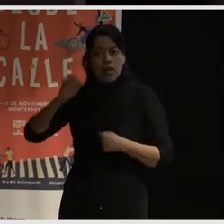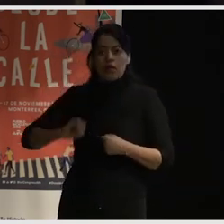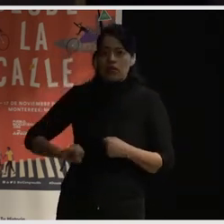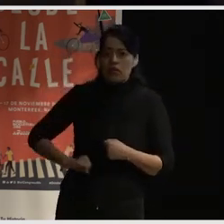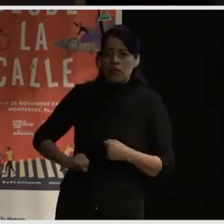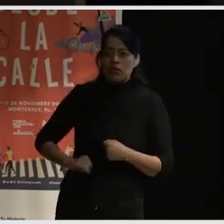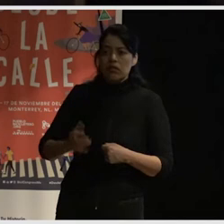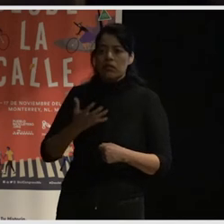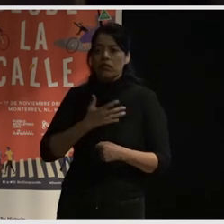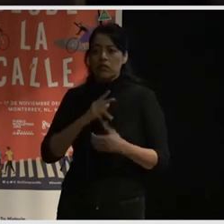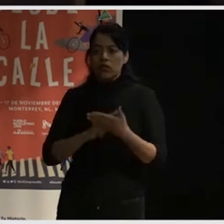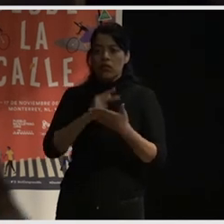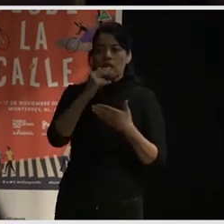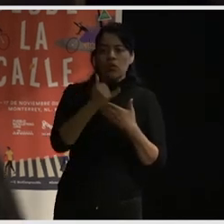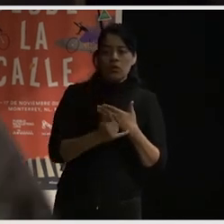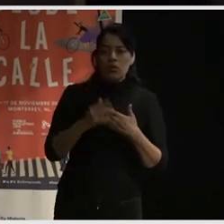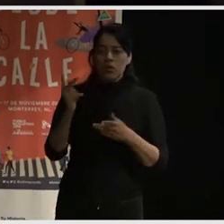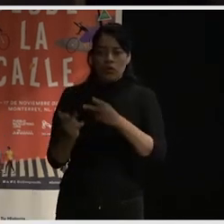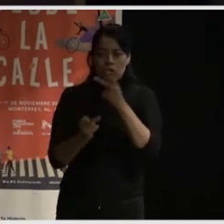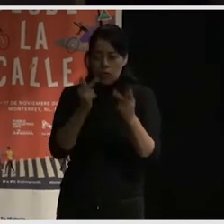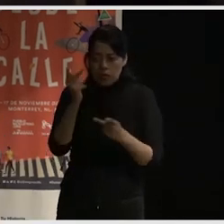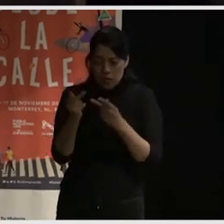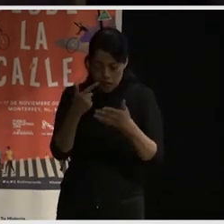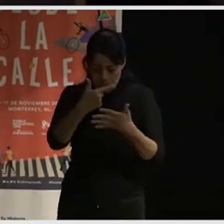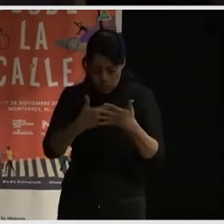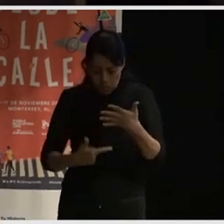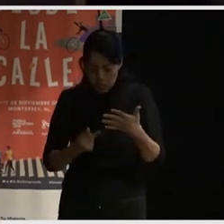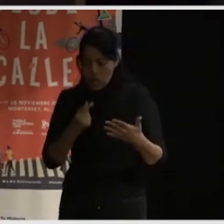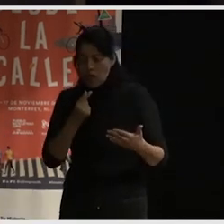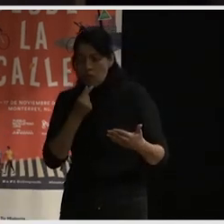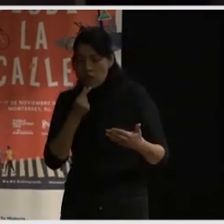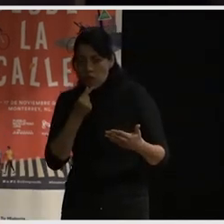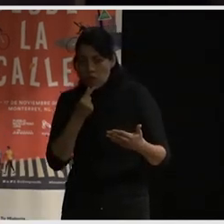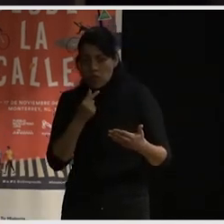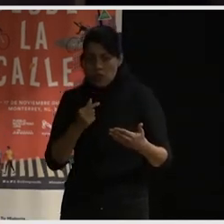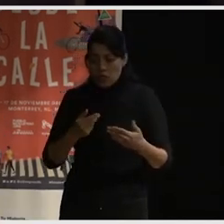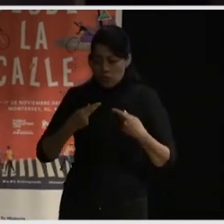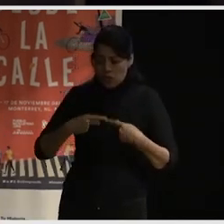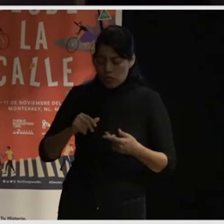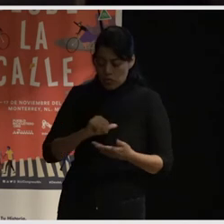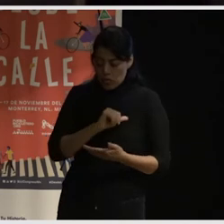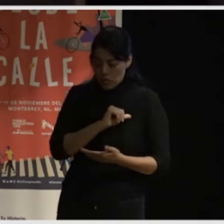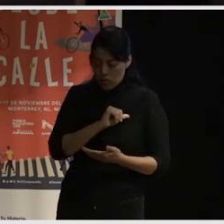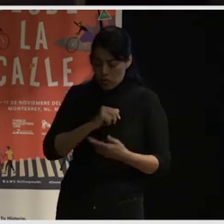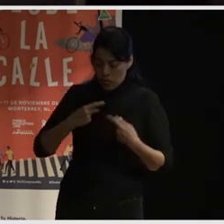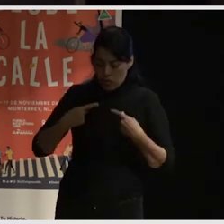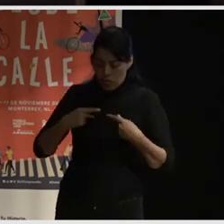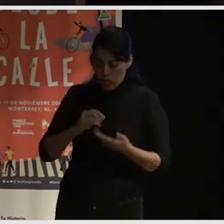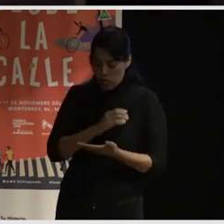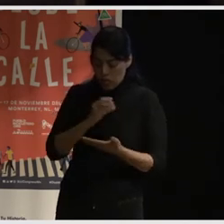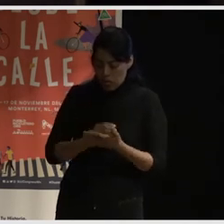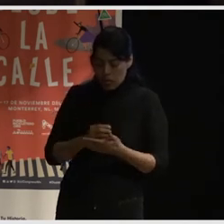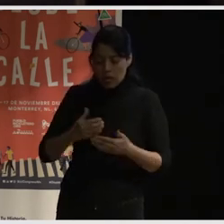generar un programa en una encuesta de esa manera con los niños con los habitantes de aquí de la ciudad para efectivamente que